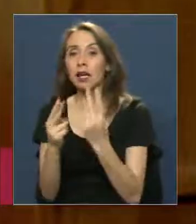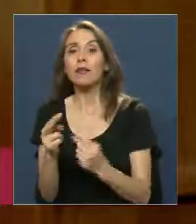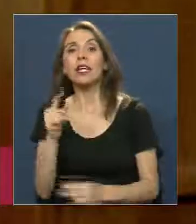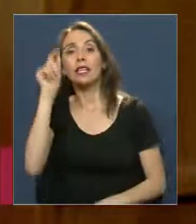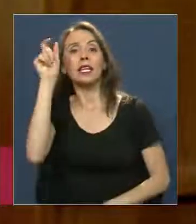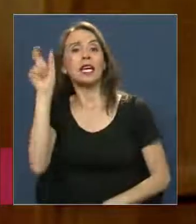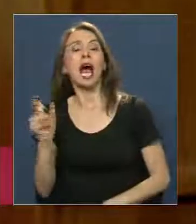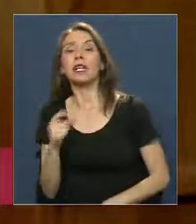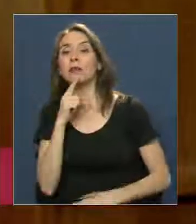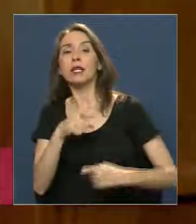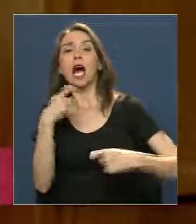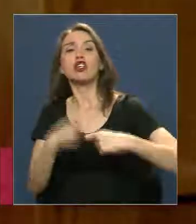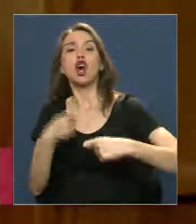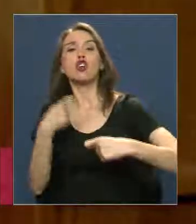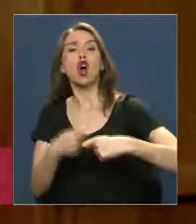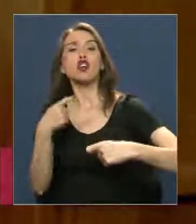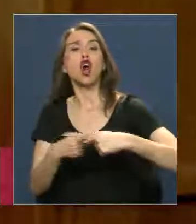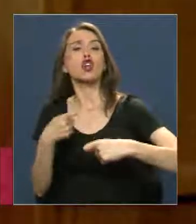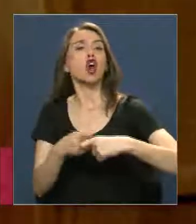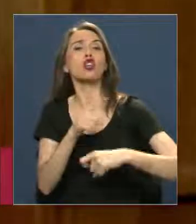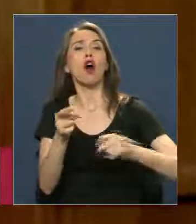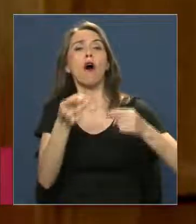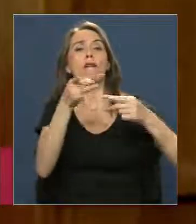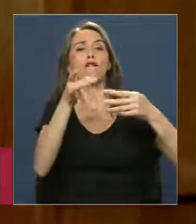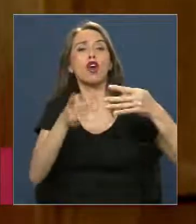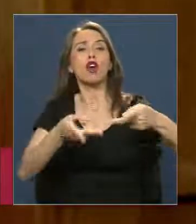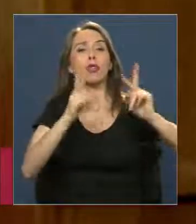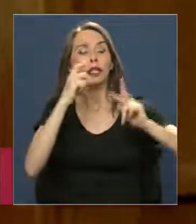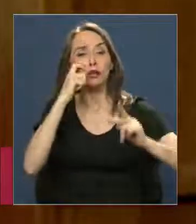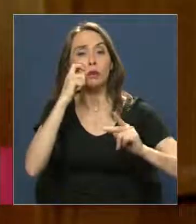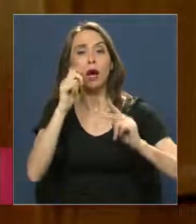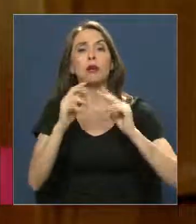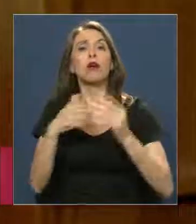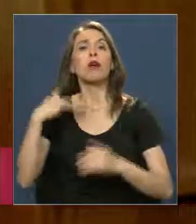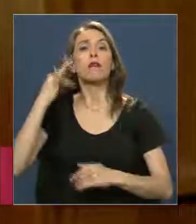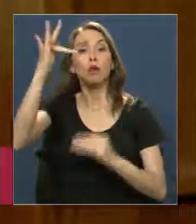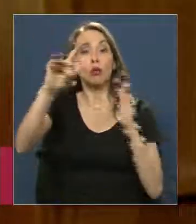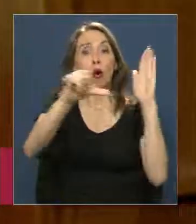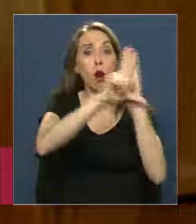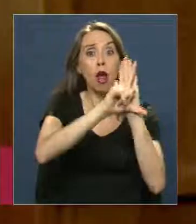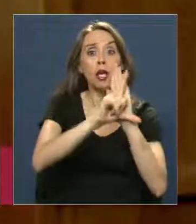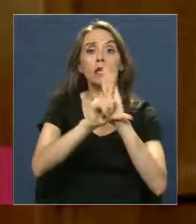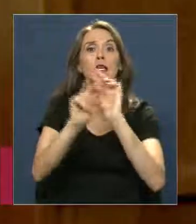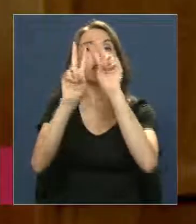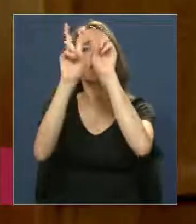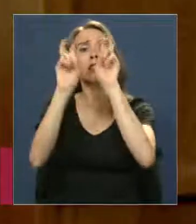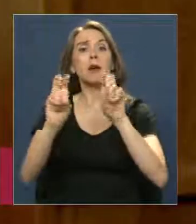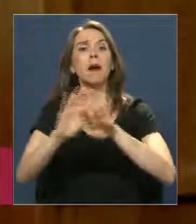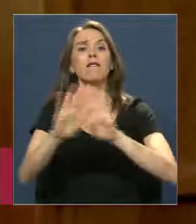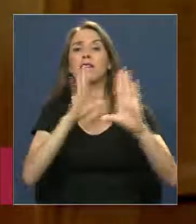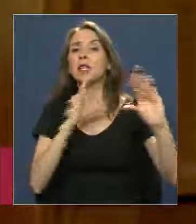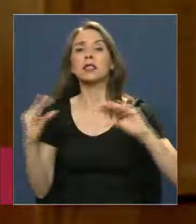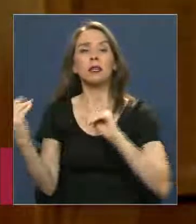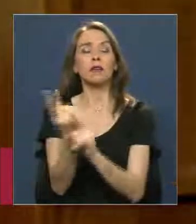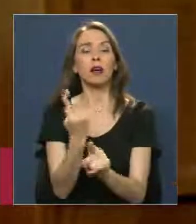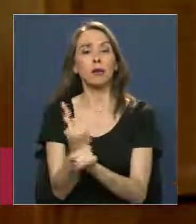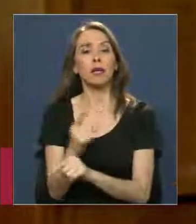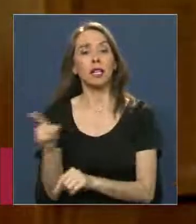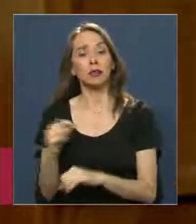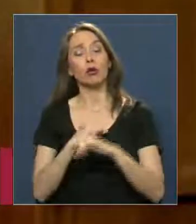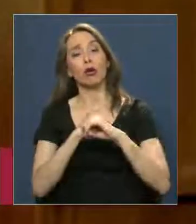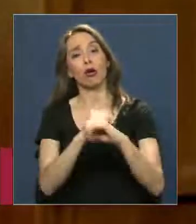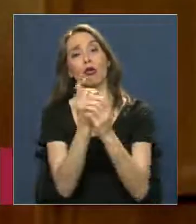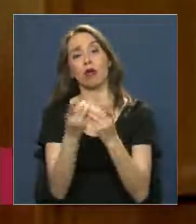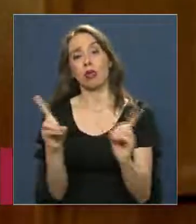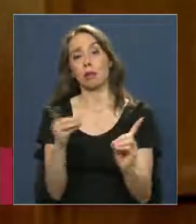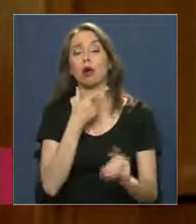negacionismo, haya temas que se dejen de hablar, lo que es un grave atentado para la democracia desde mi entender.